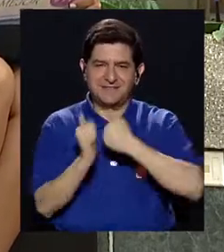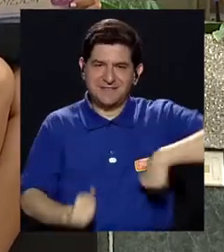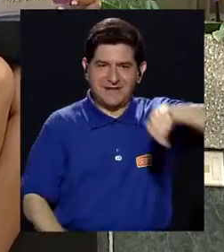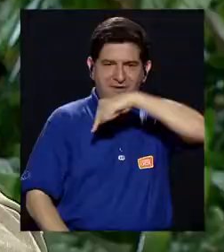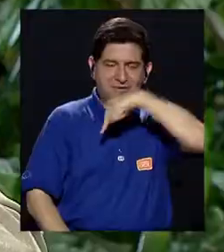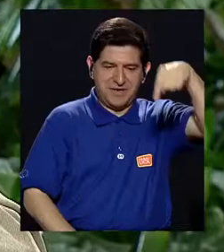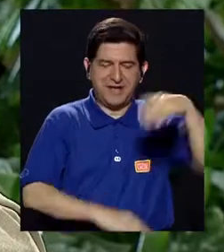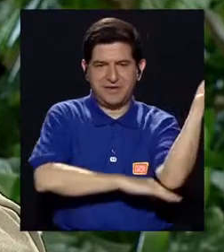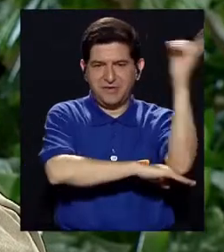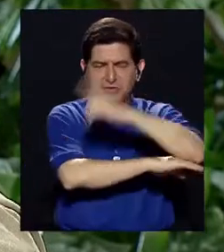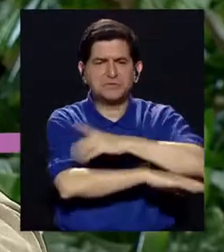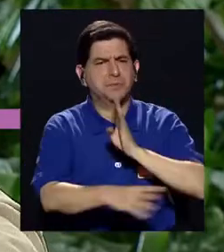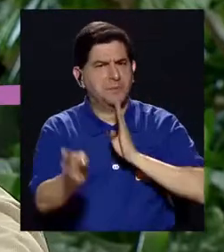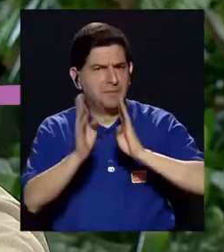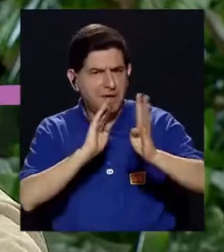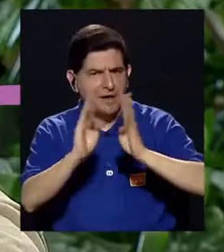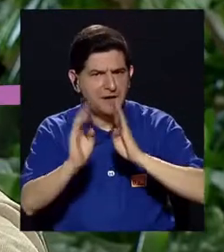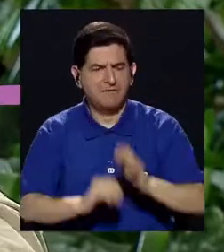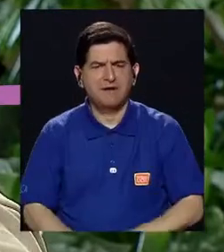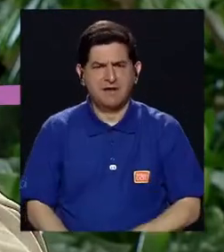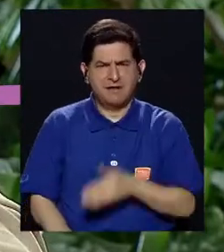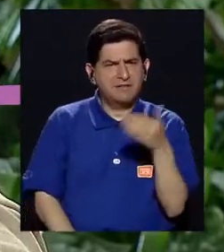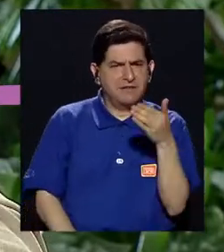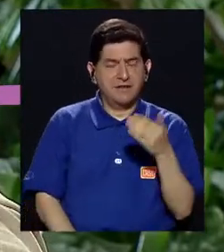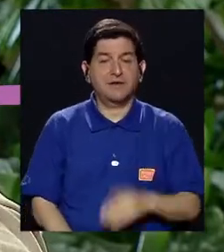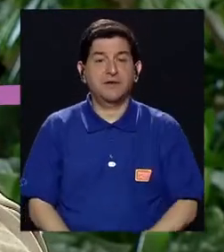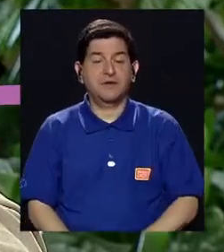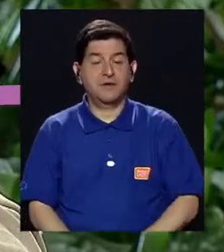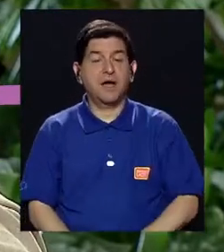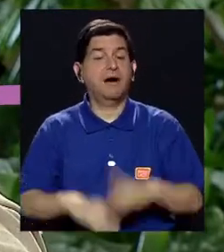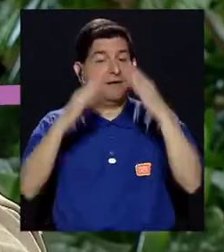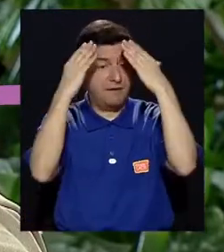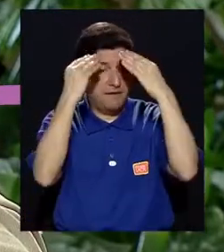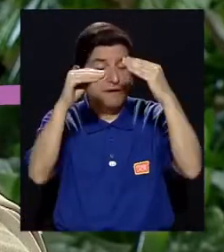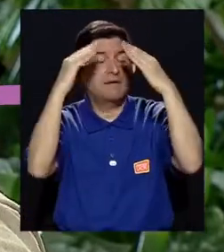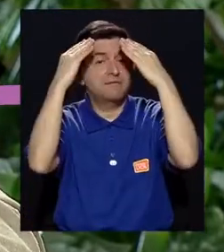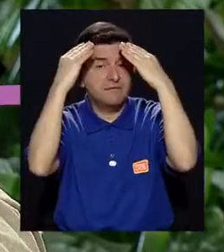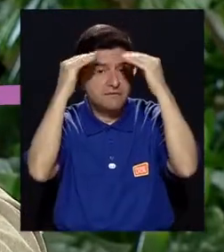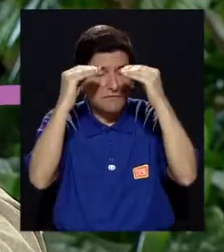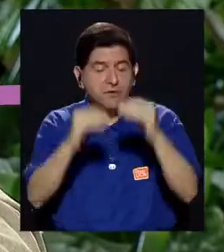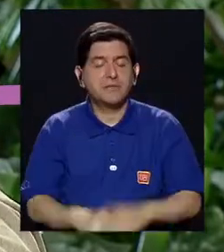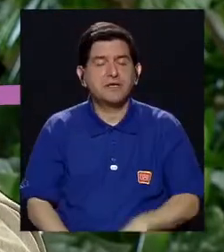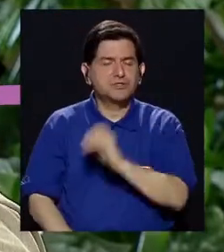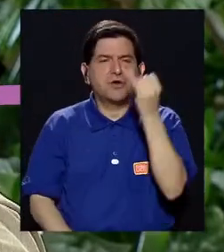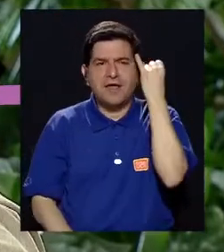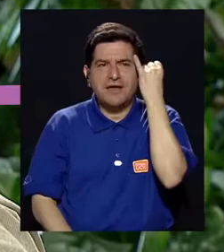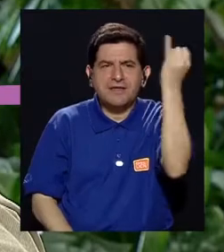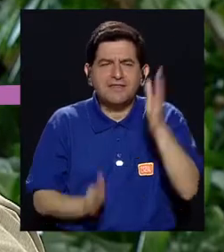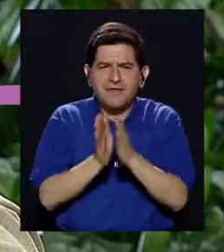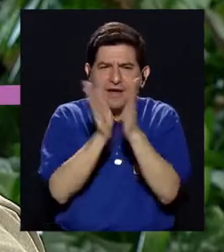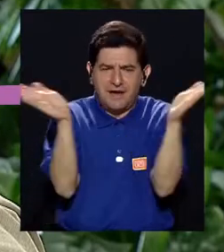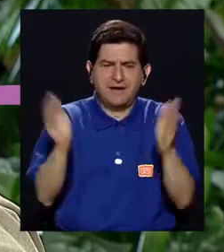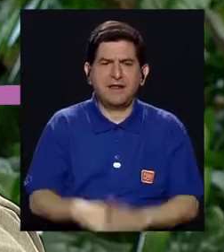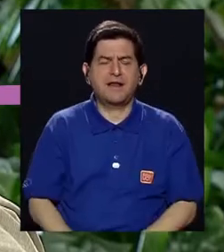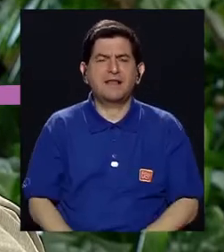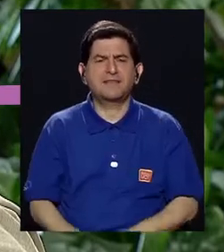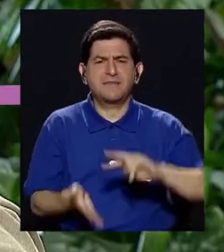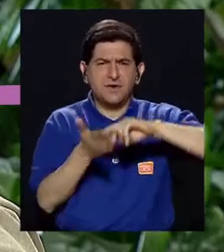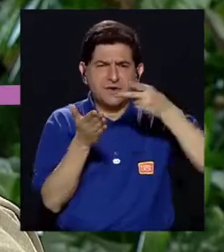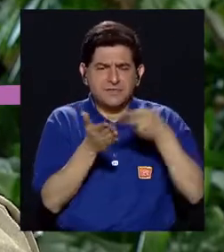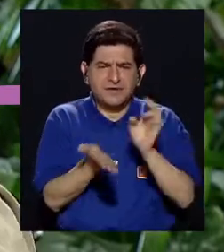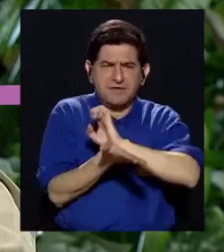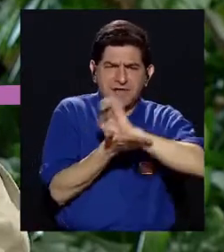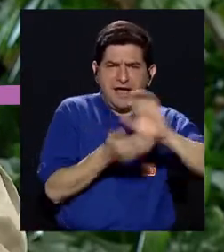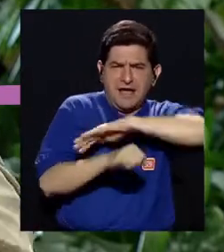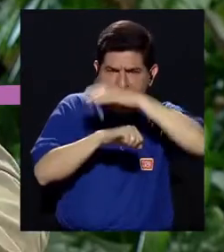acompañarnos el día de hoy para conversar acerca de lo que es información y generalidades, acerca de lo que es la